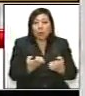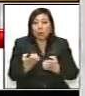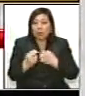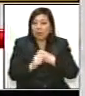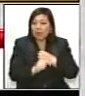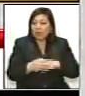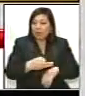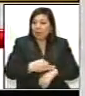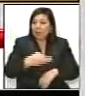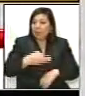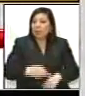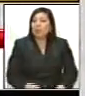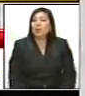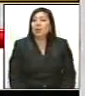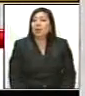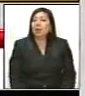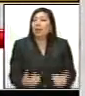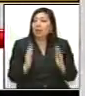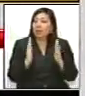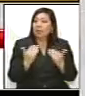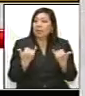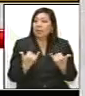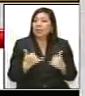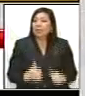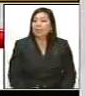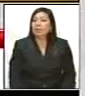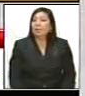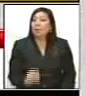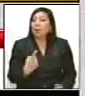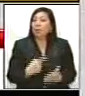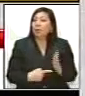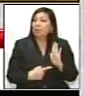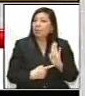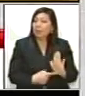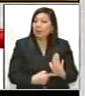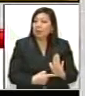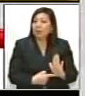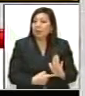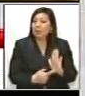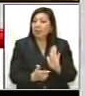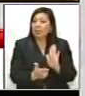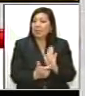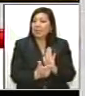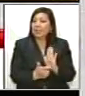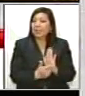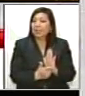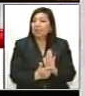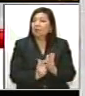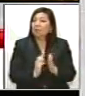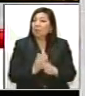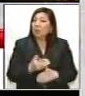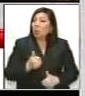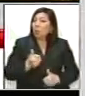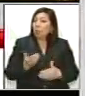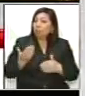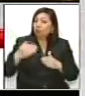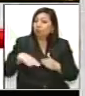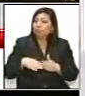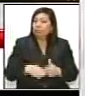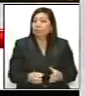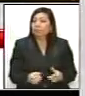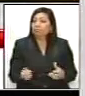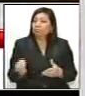nuestra región. Atendiendo a esto, es porque presenté la propuesta legislativa a través del cual